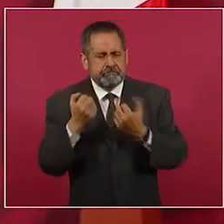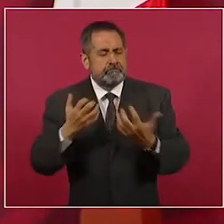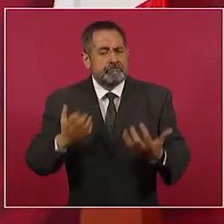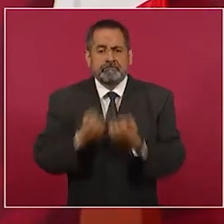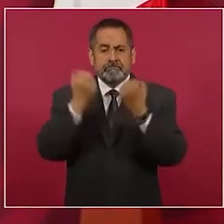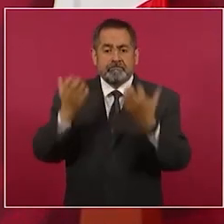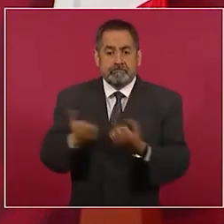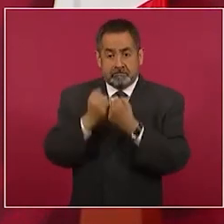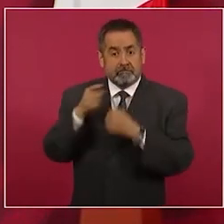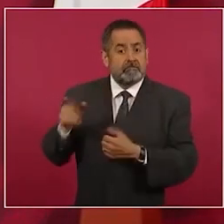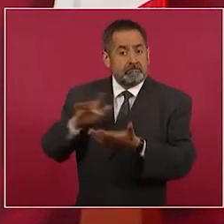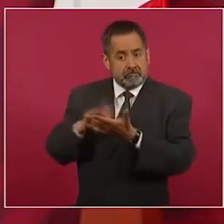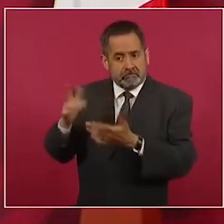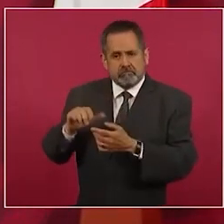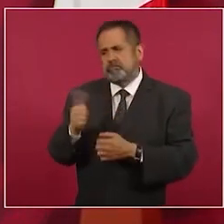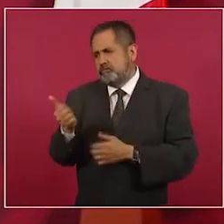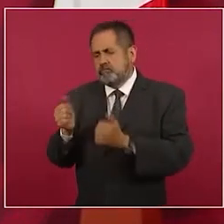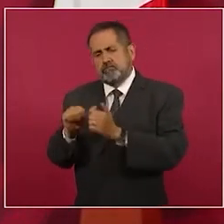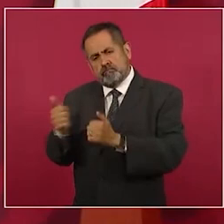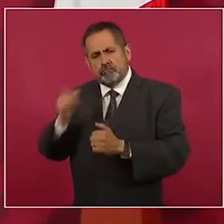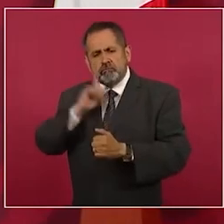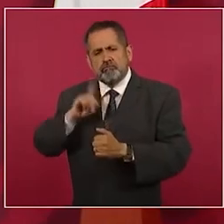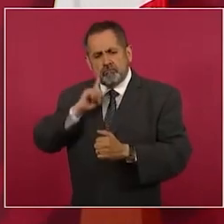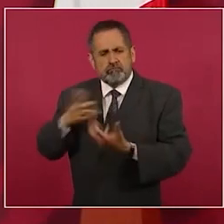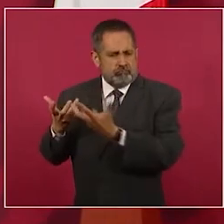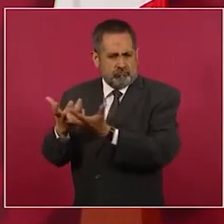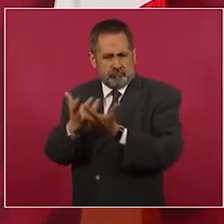y ella y otras mujeres también.